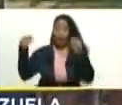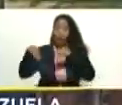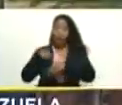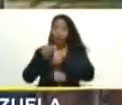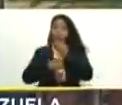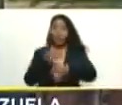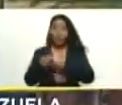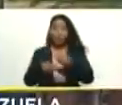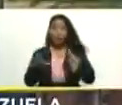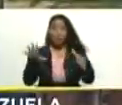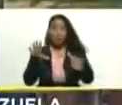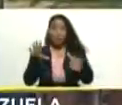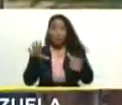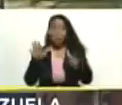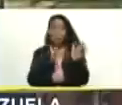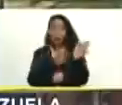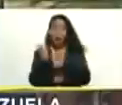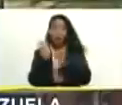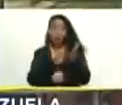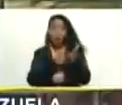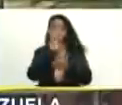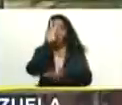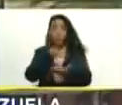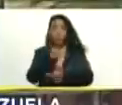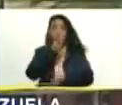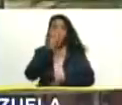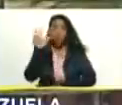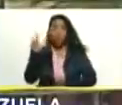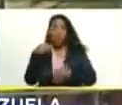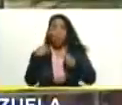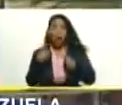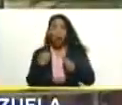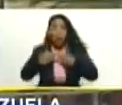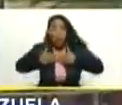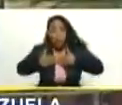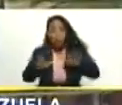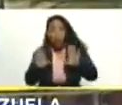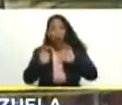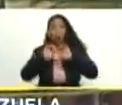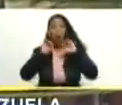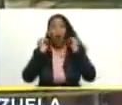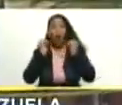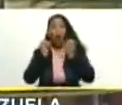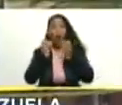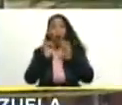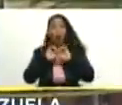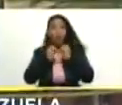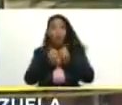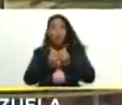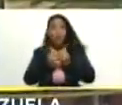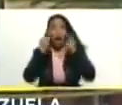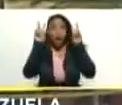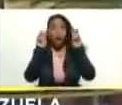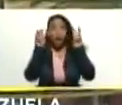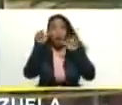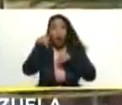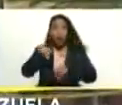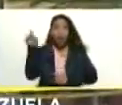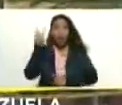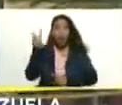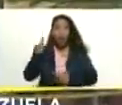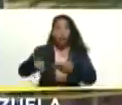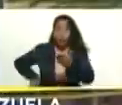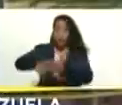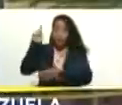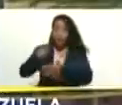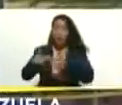tuvimos en marzo del 2022 para abrir una oficina. Y esto ahora ha sido firmado, ya tenemos la